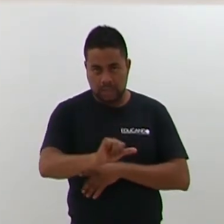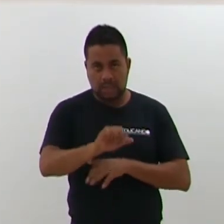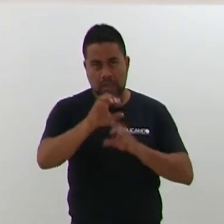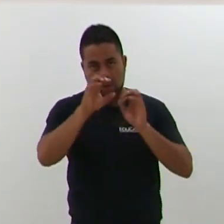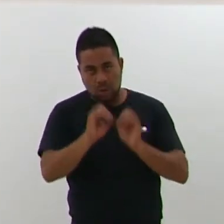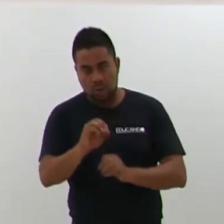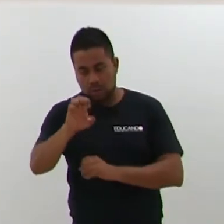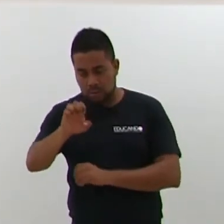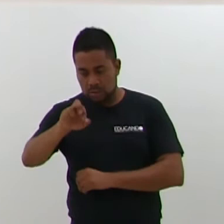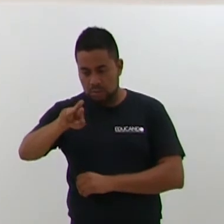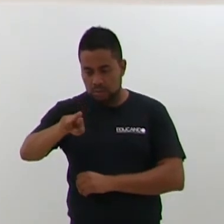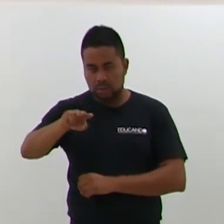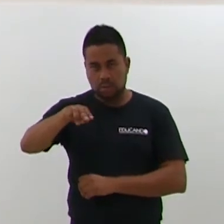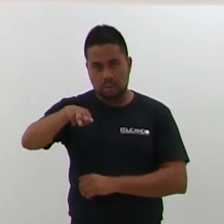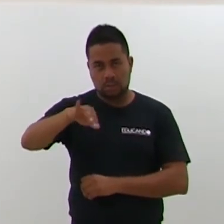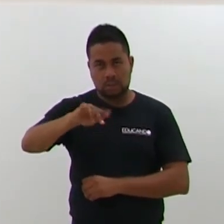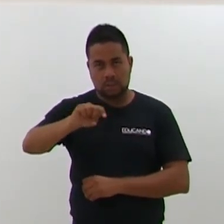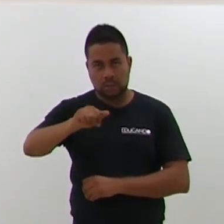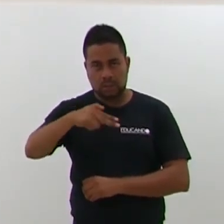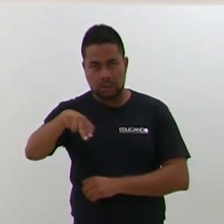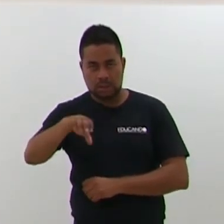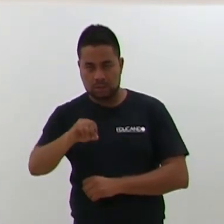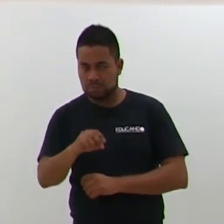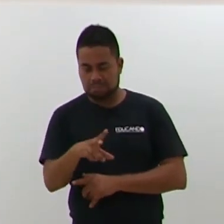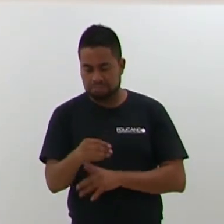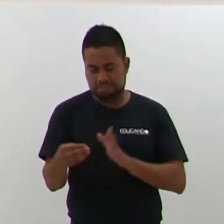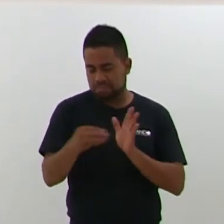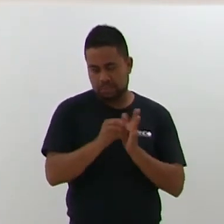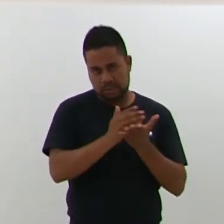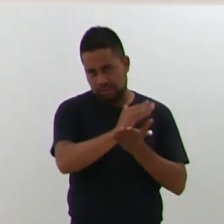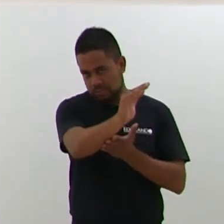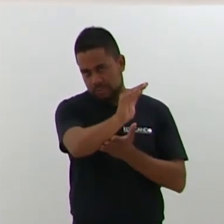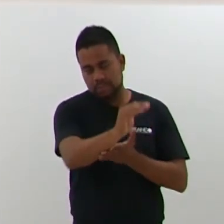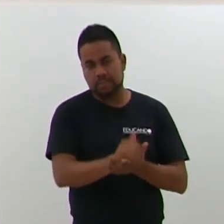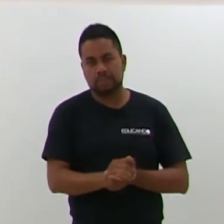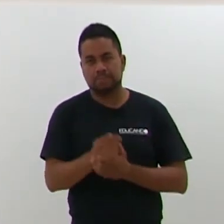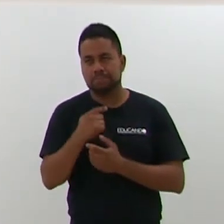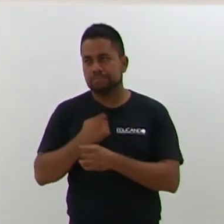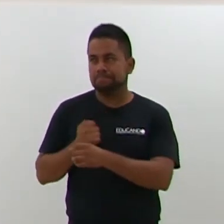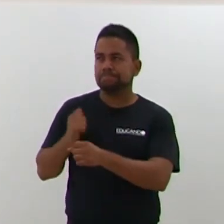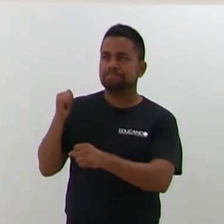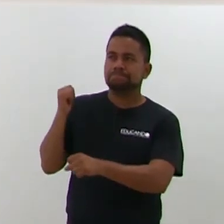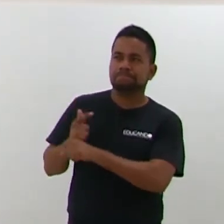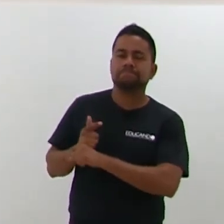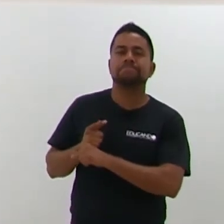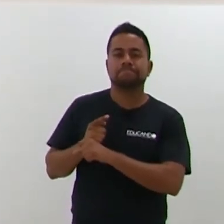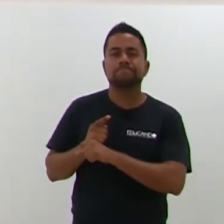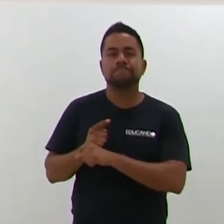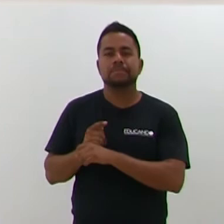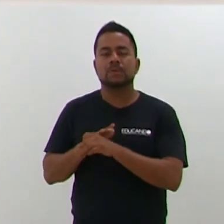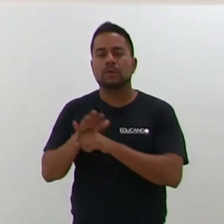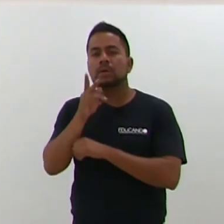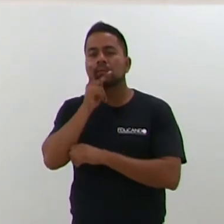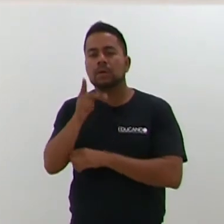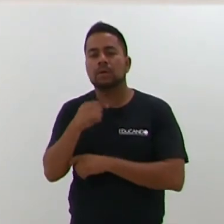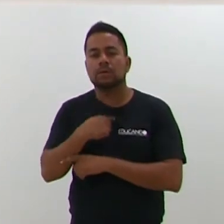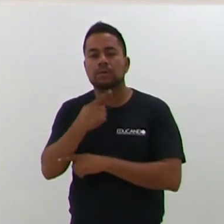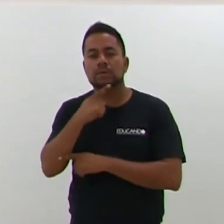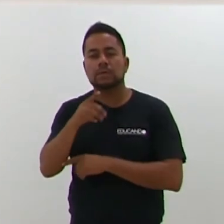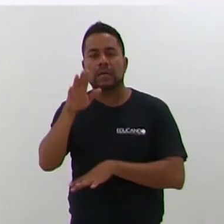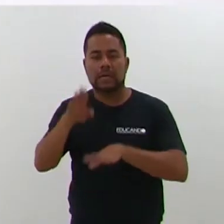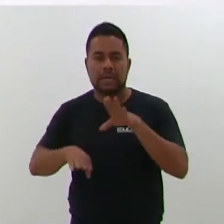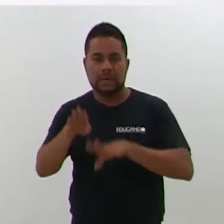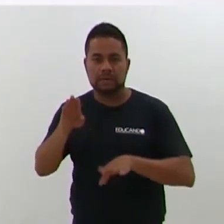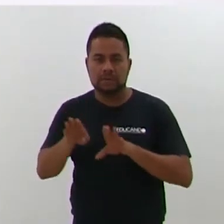a buscar otras palabras dentro de esta sopa de letras. Yo aquí ya identifiqué una, que es lo que les digo que a veces